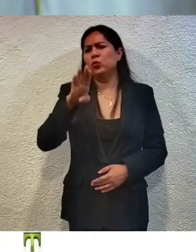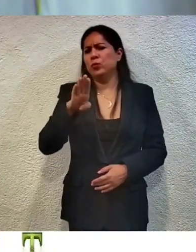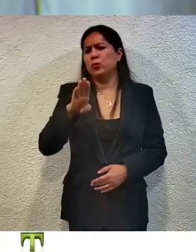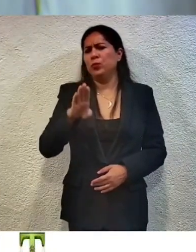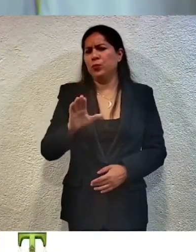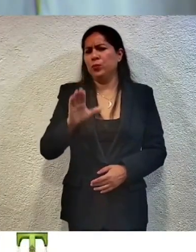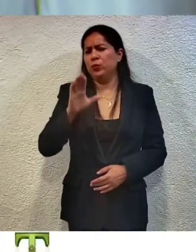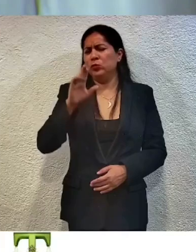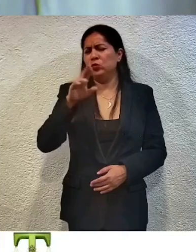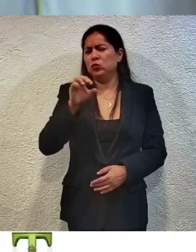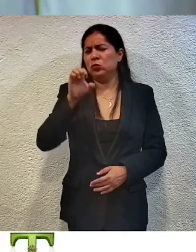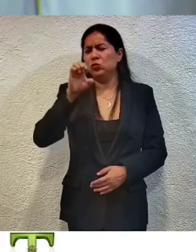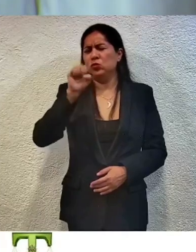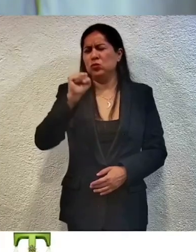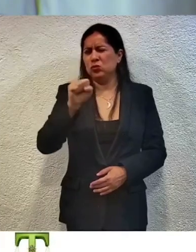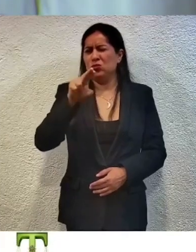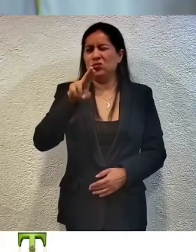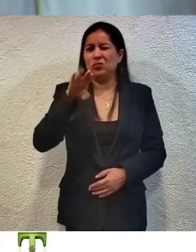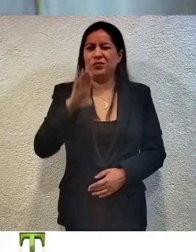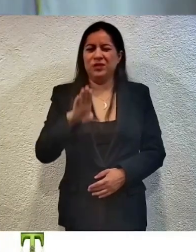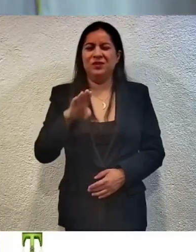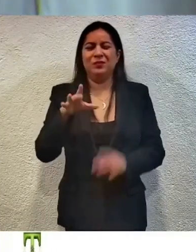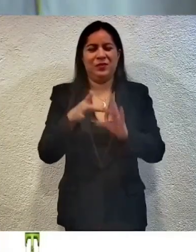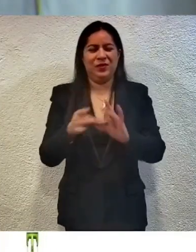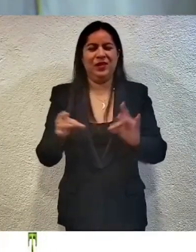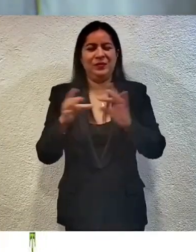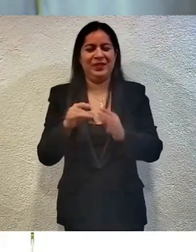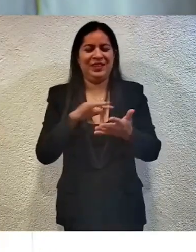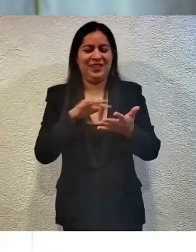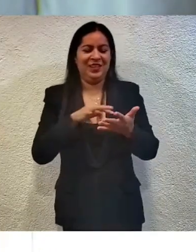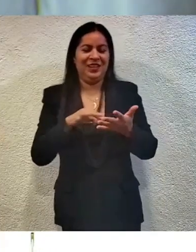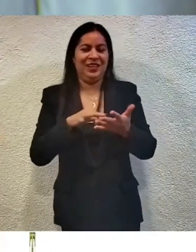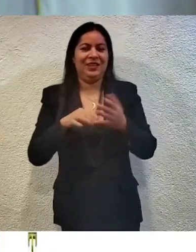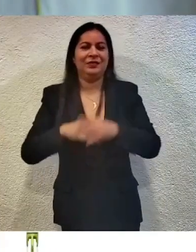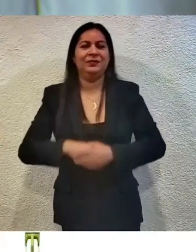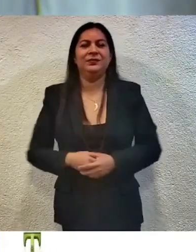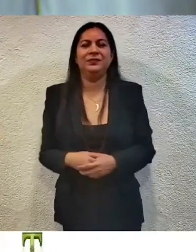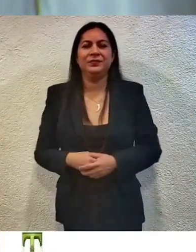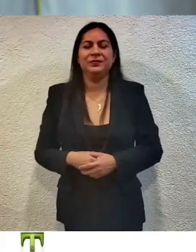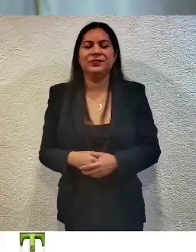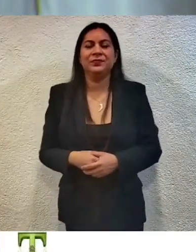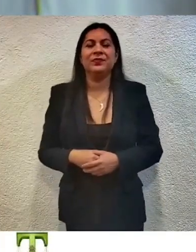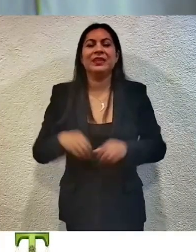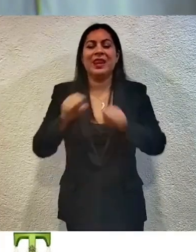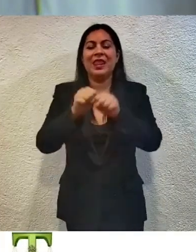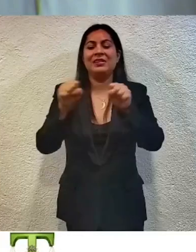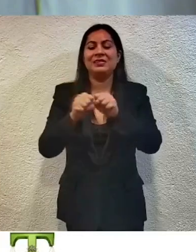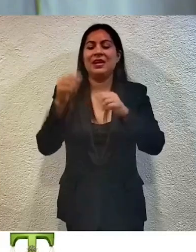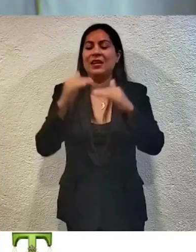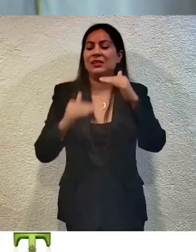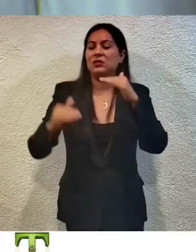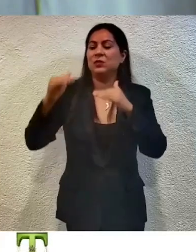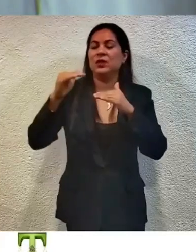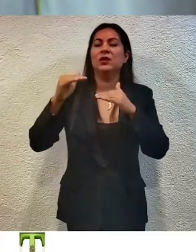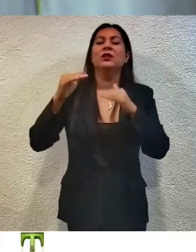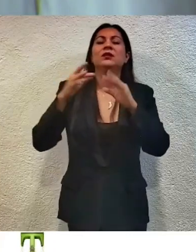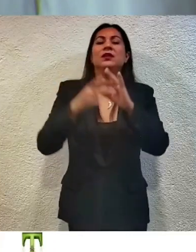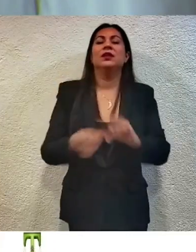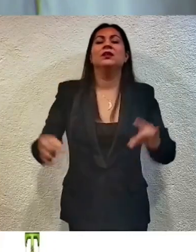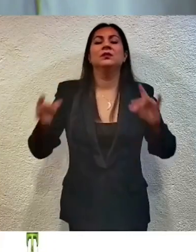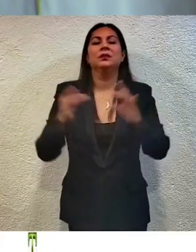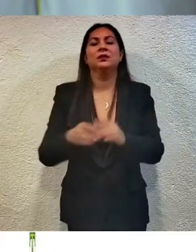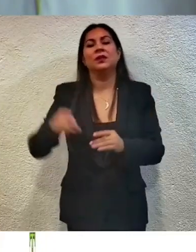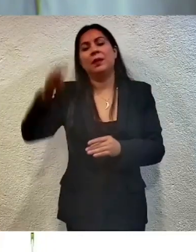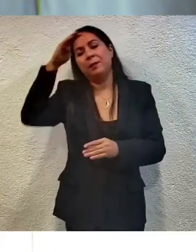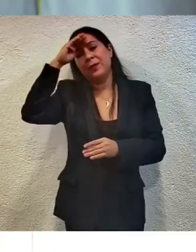Y en este sentido dice, voy a leer textualmente: la Sala Superior, según se ha explicado,